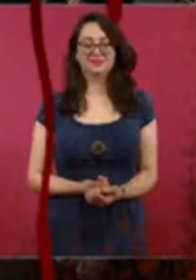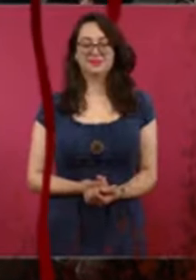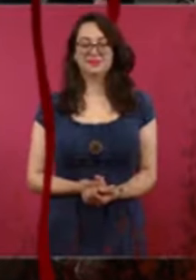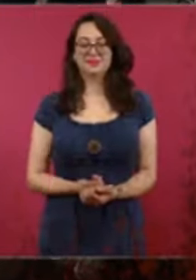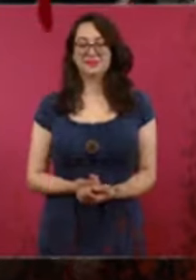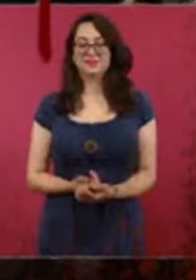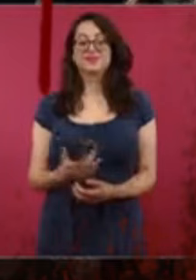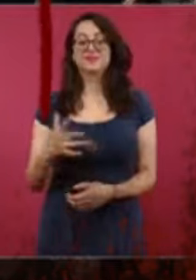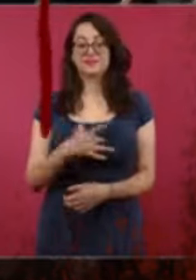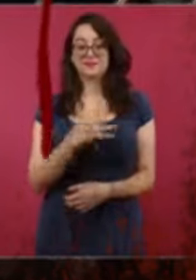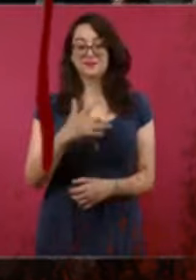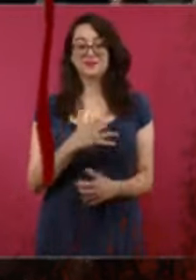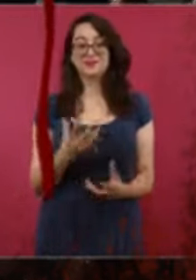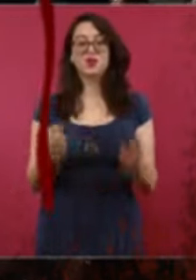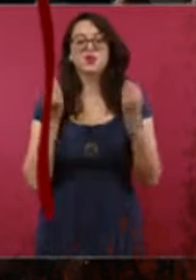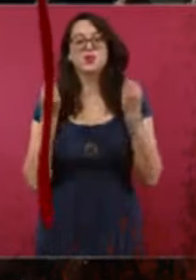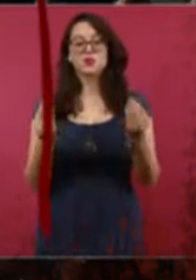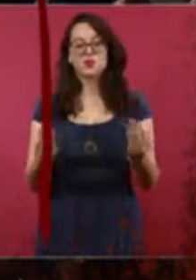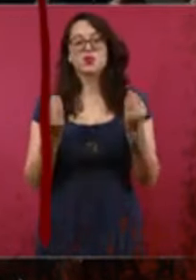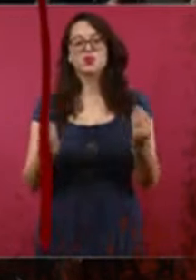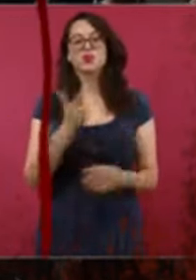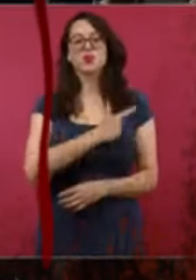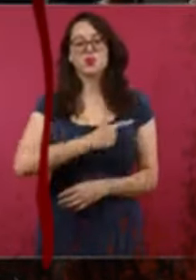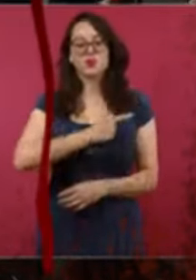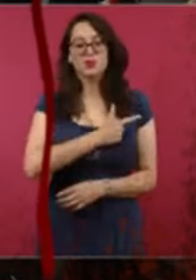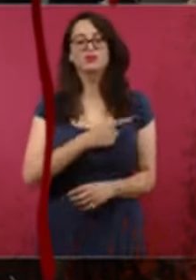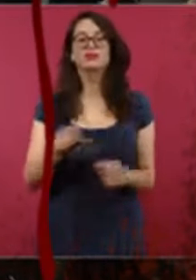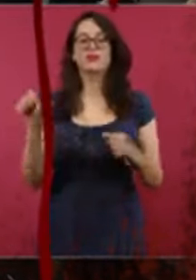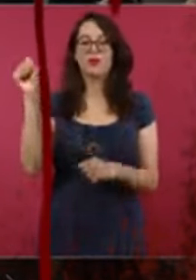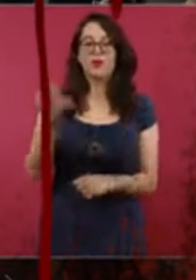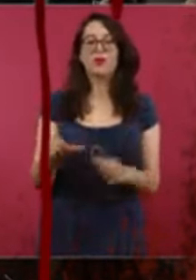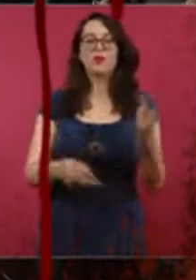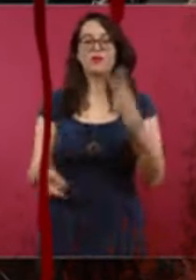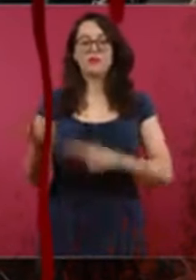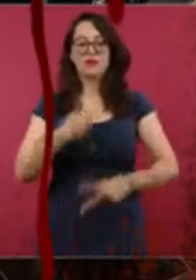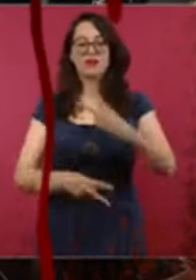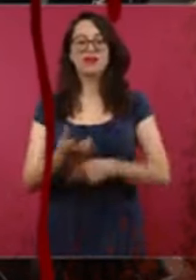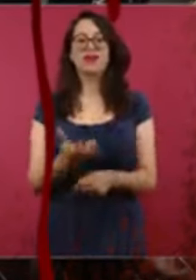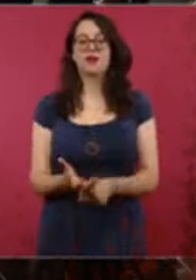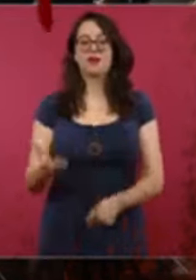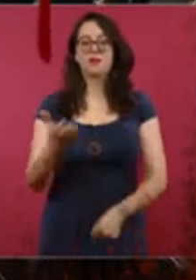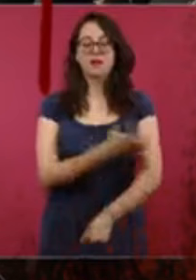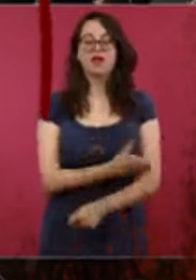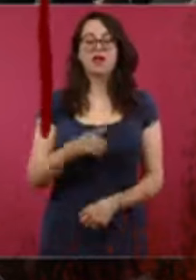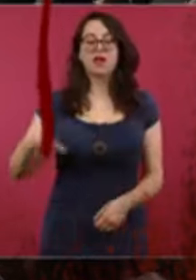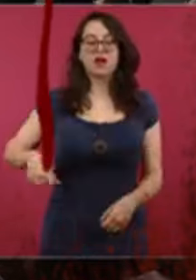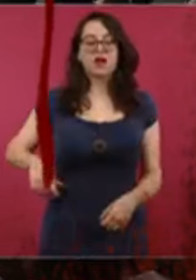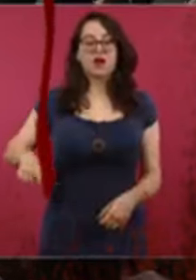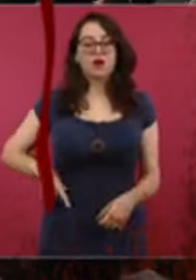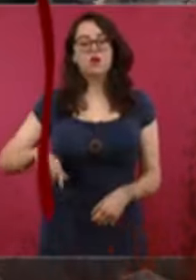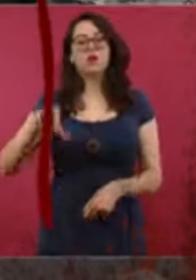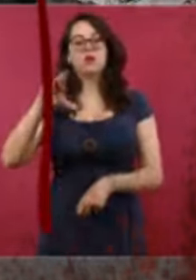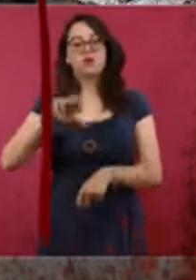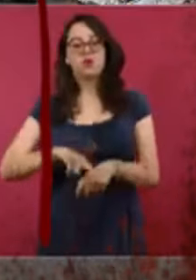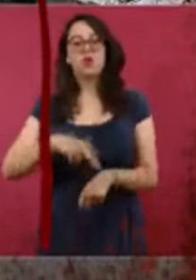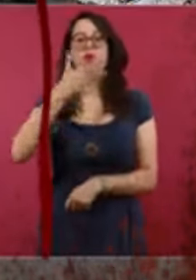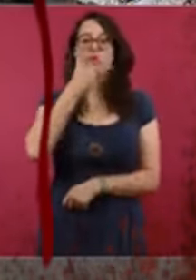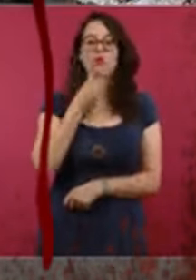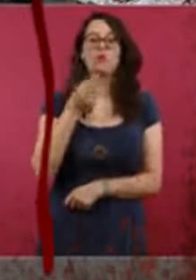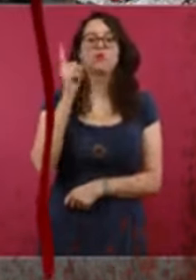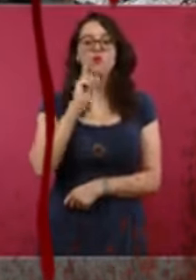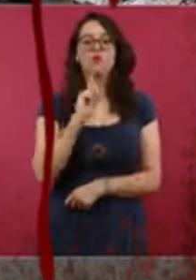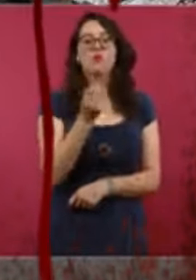anchas? Yo creo que es por eso. Pero miren, supuestamente los reunió ahí para hablar sobre el sistema de salud que,